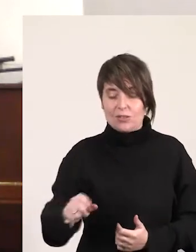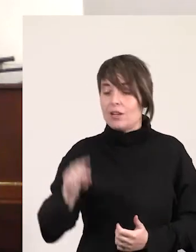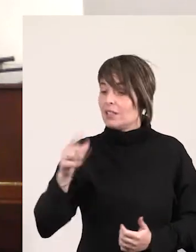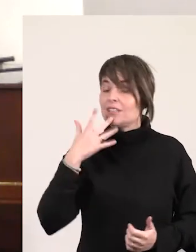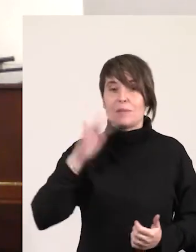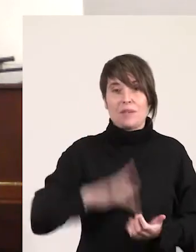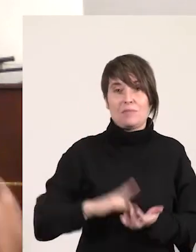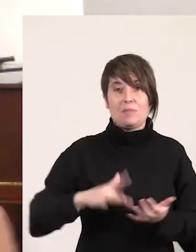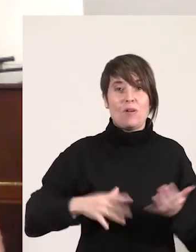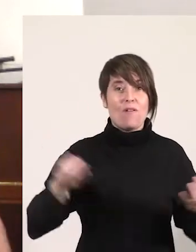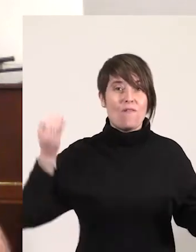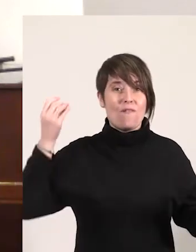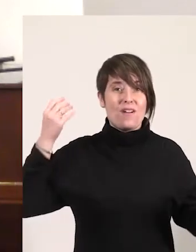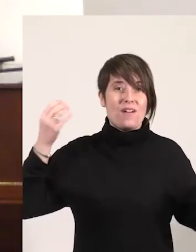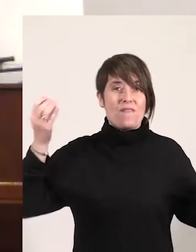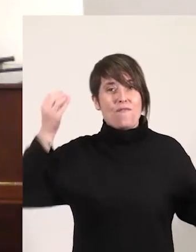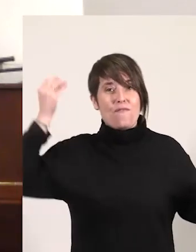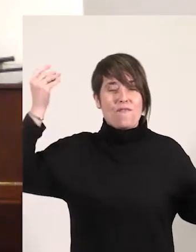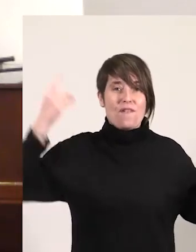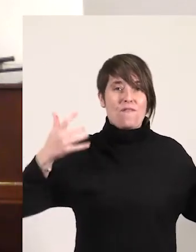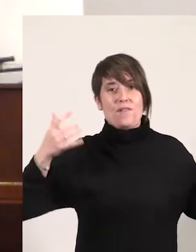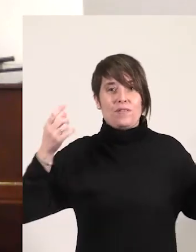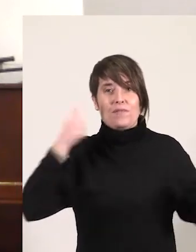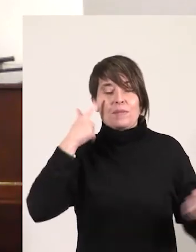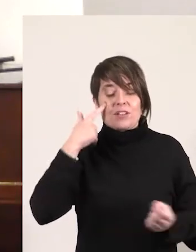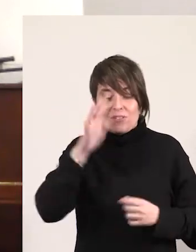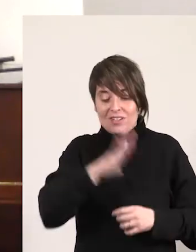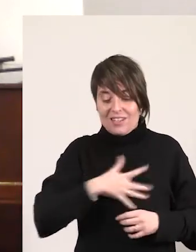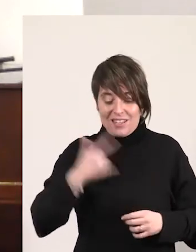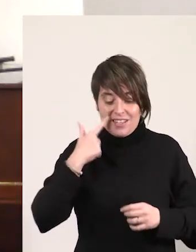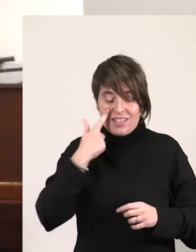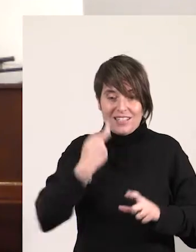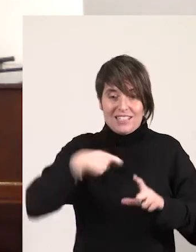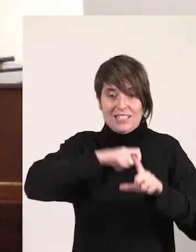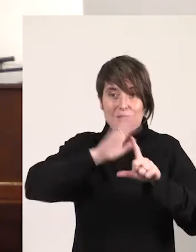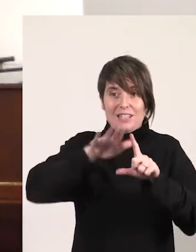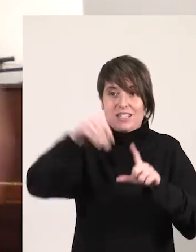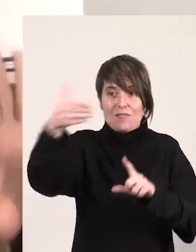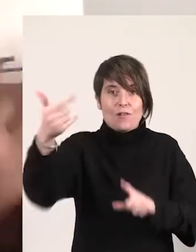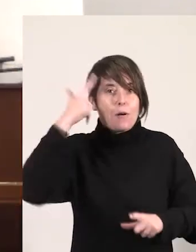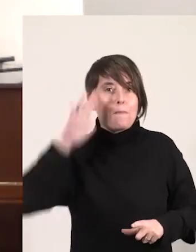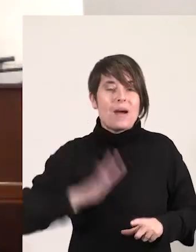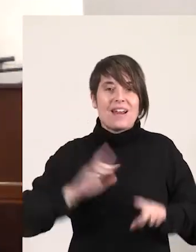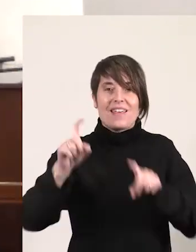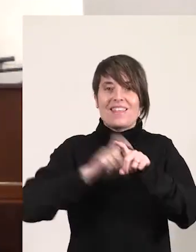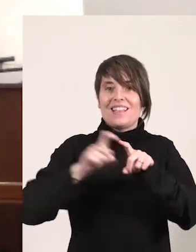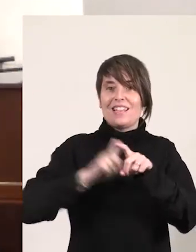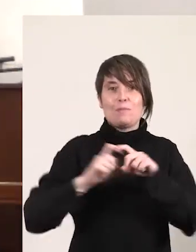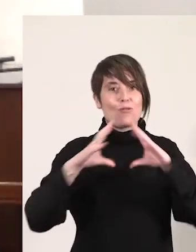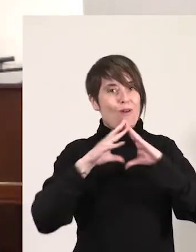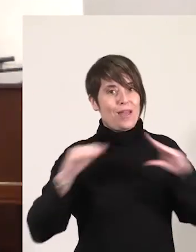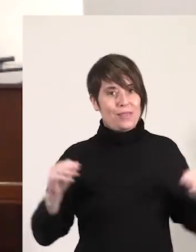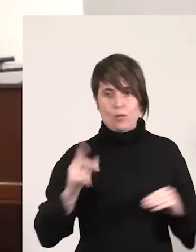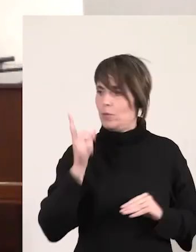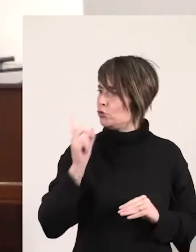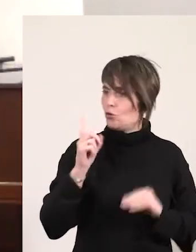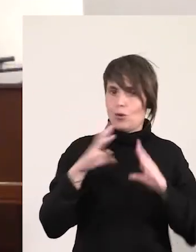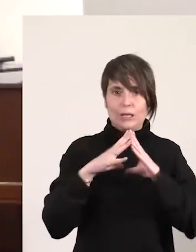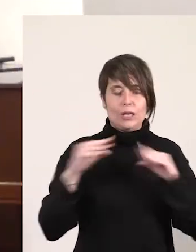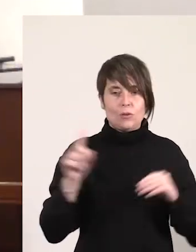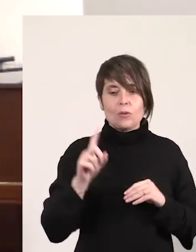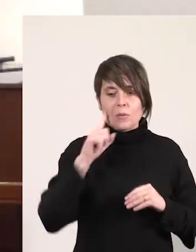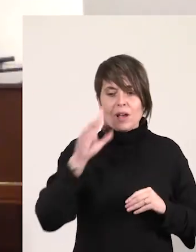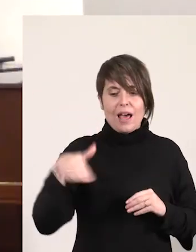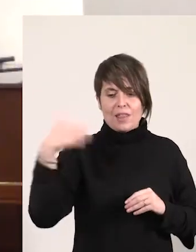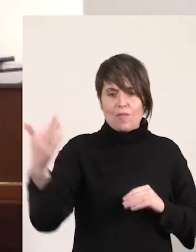tremendamente negra, ¿no? Podemos pensar también en ese flamenco que se lee como uno de los buques insignia, sobre todo hacia afuera, dentro del Estado español asumimos que es algo más,